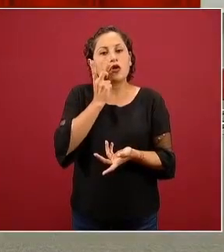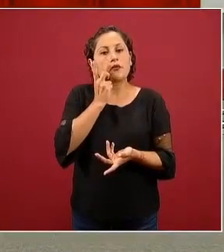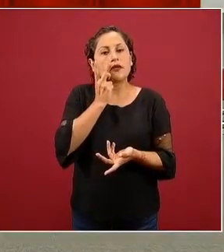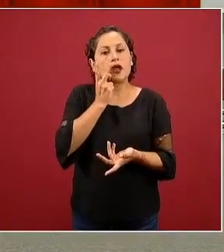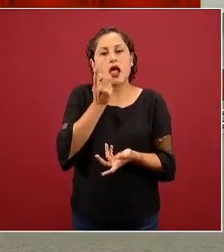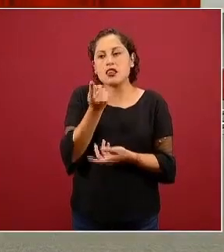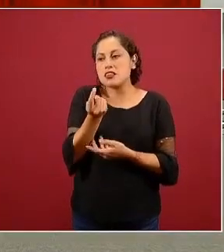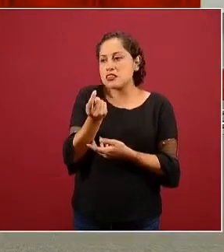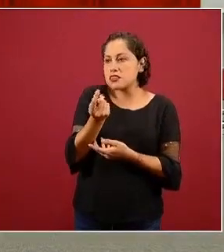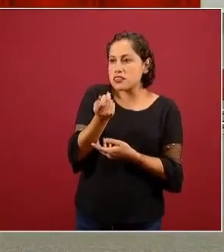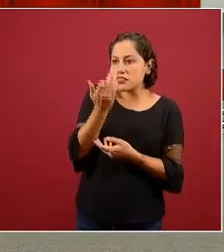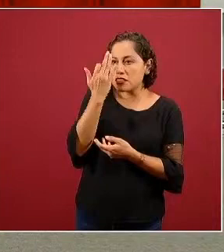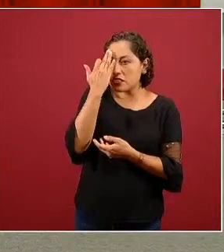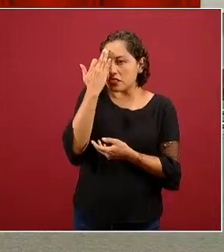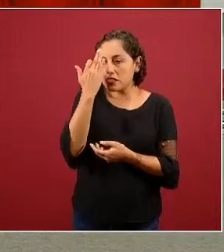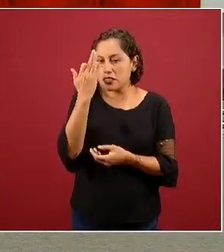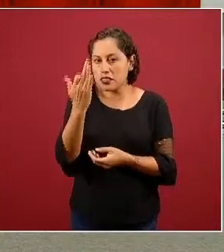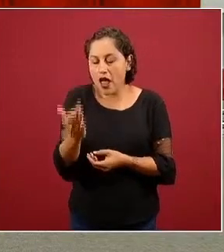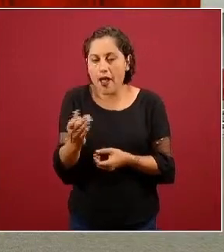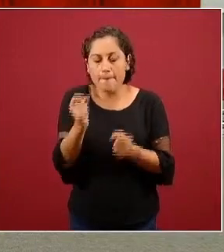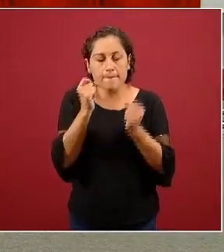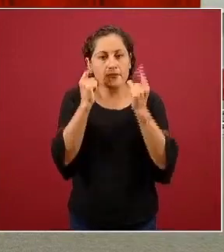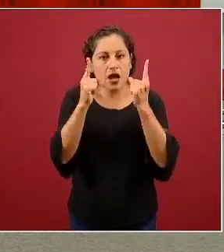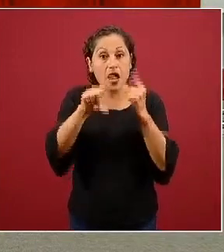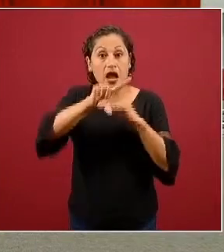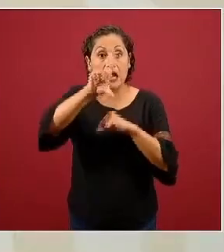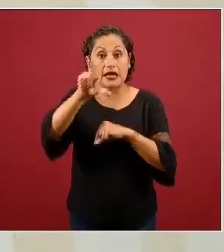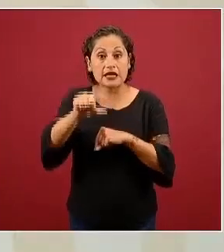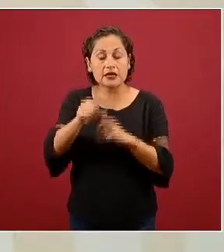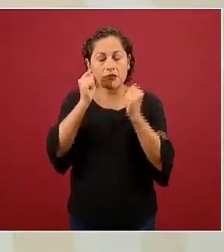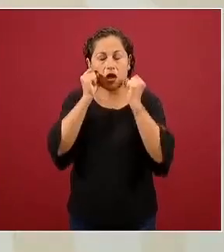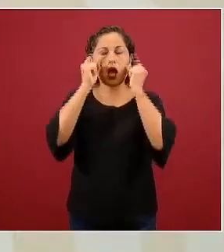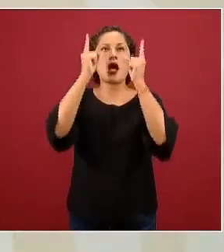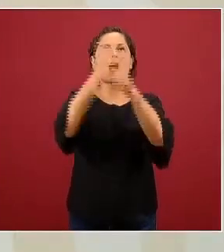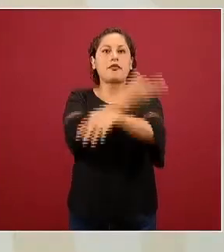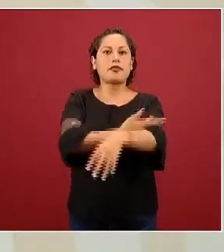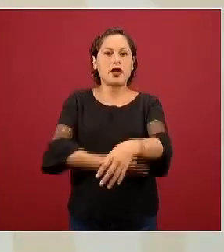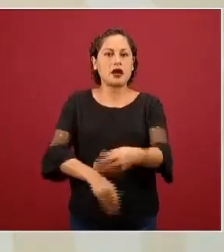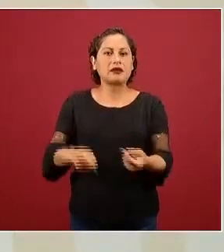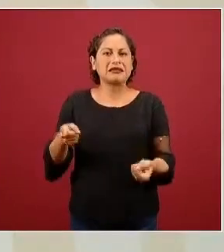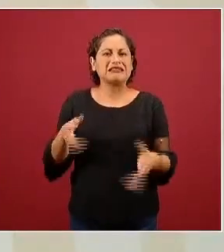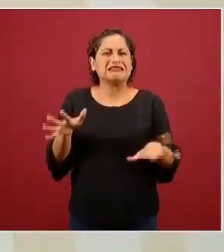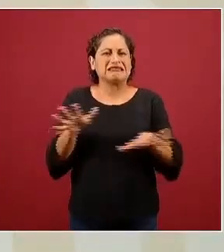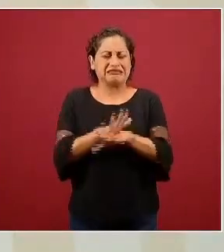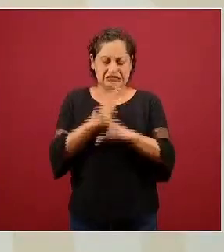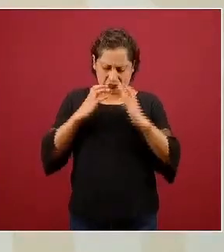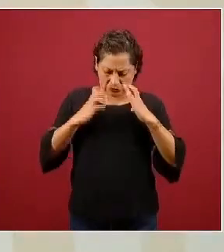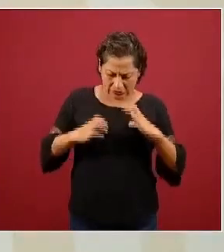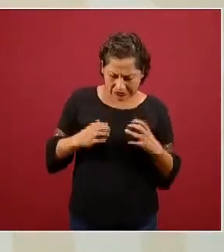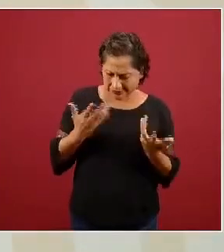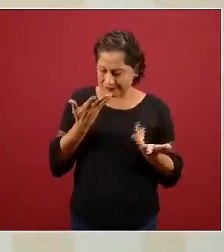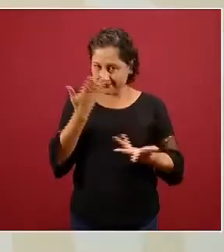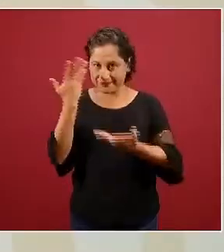tarde y a despertar más tarde, ¿no? Ahora, esto es dentro de lo normal, lo que siempre sabemos.